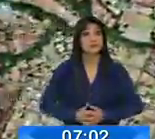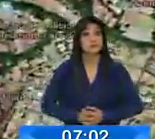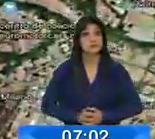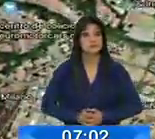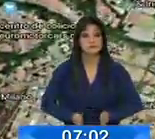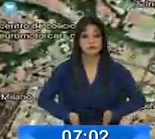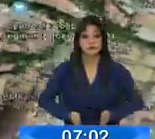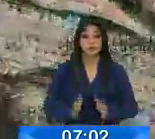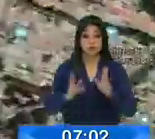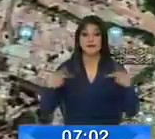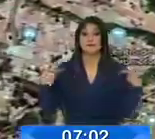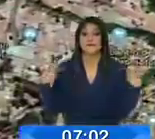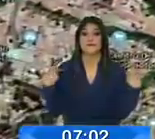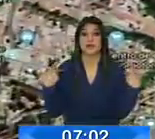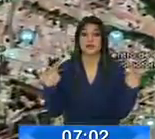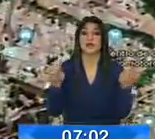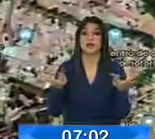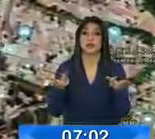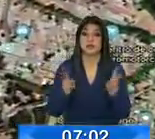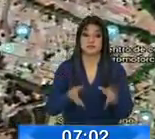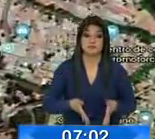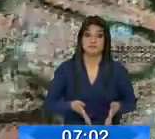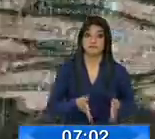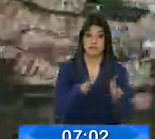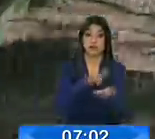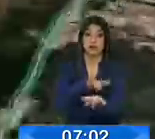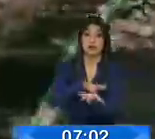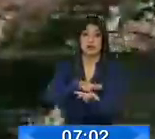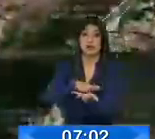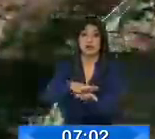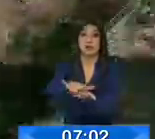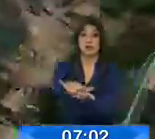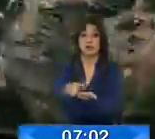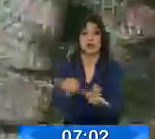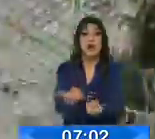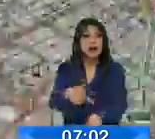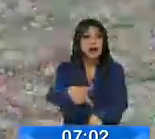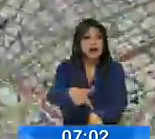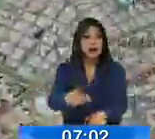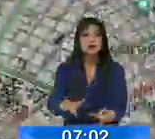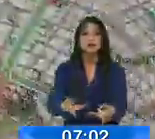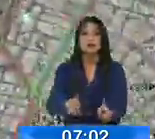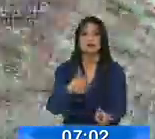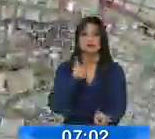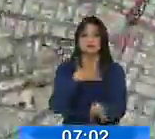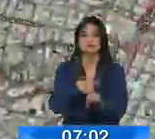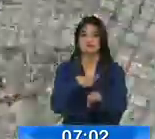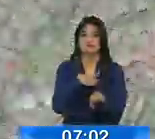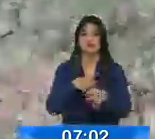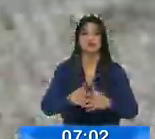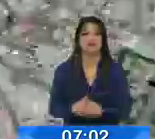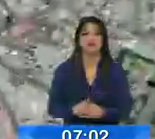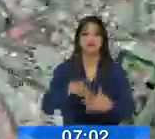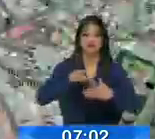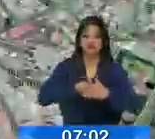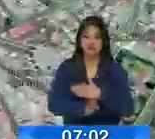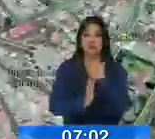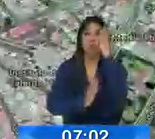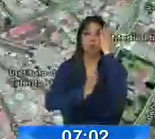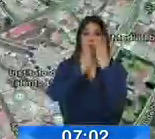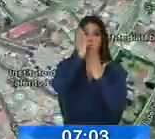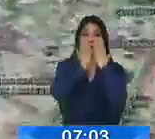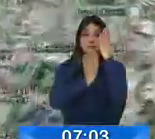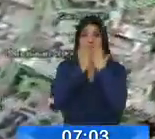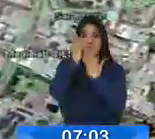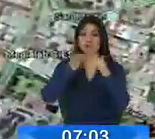Ruta Viva, donde también la vía que va al aeropuerto presenta a esta hora mucha carga vehicular. Túnel Guayasamín, entradas a la